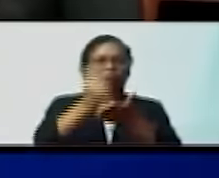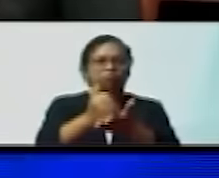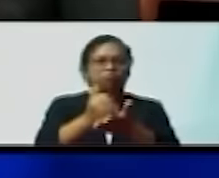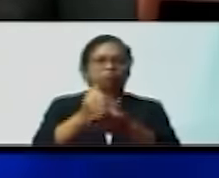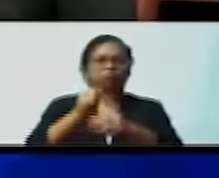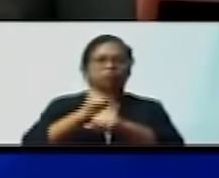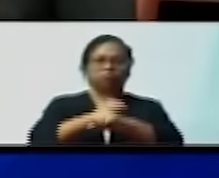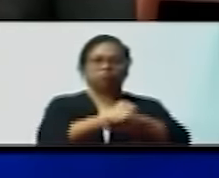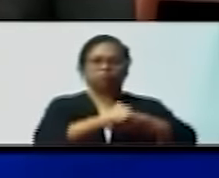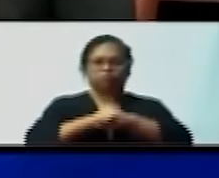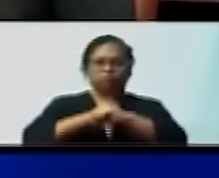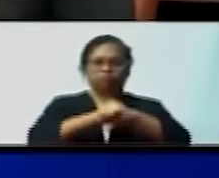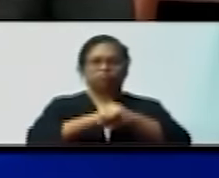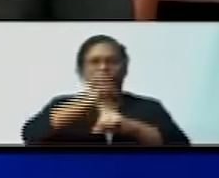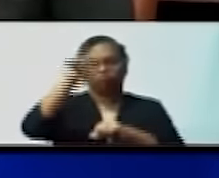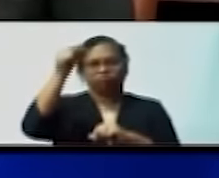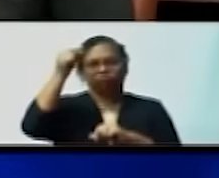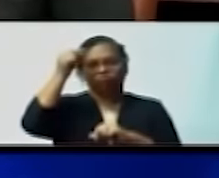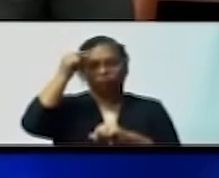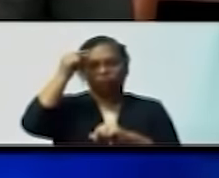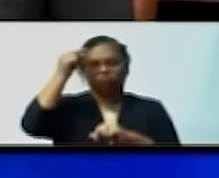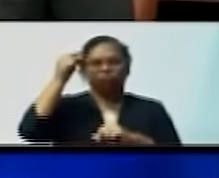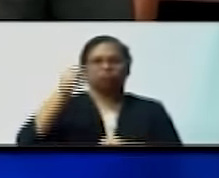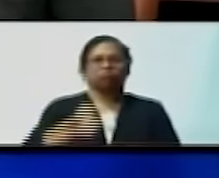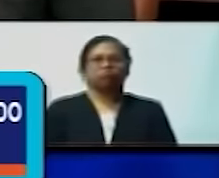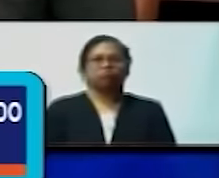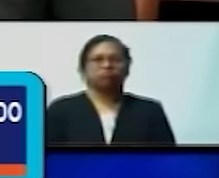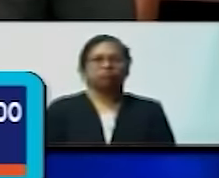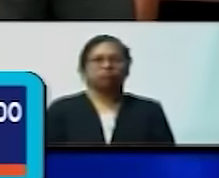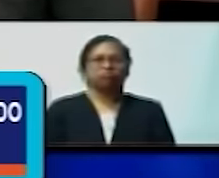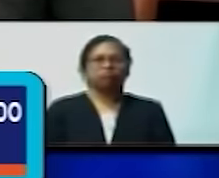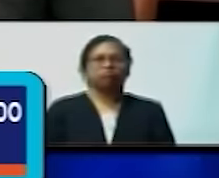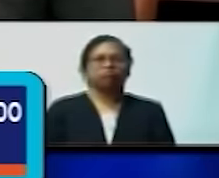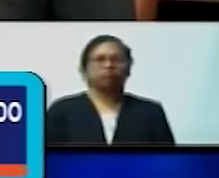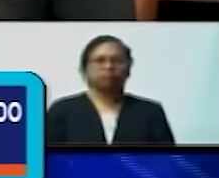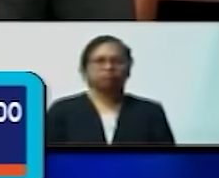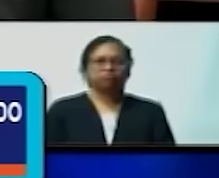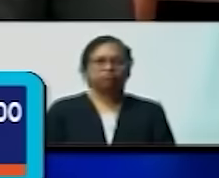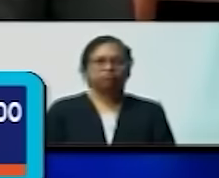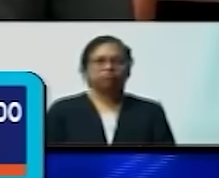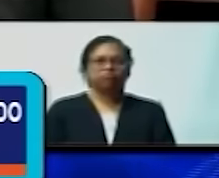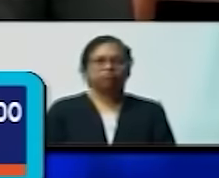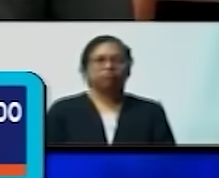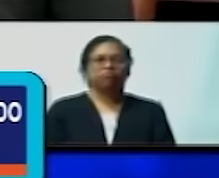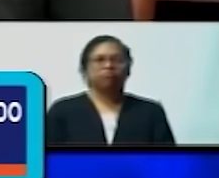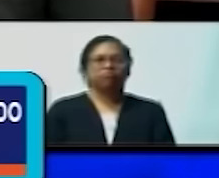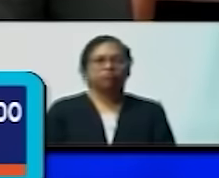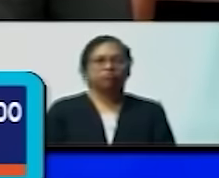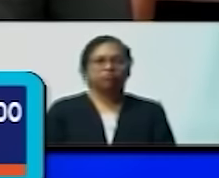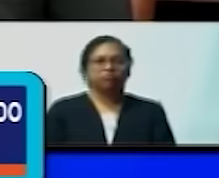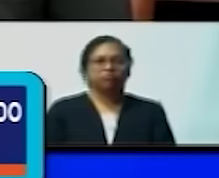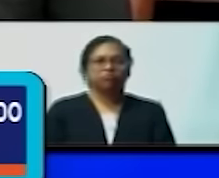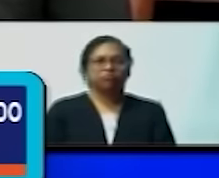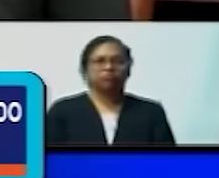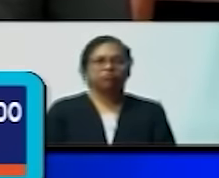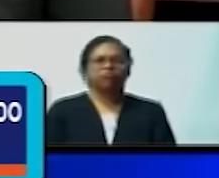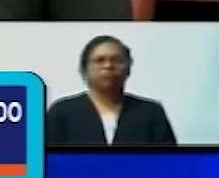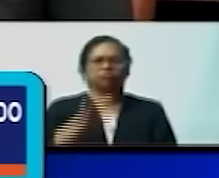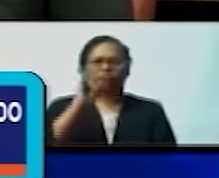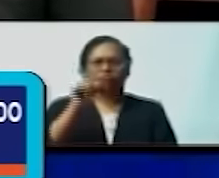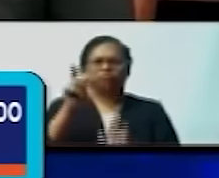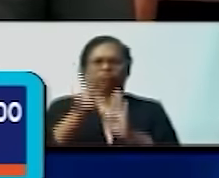del Estado. Con este proyecto se transforma el